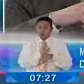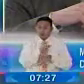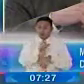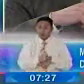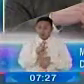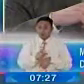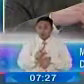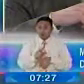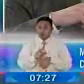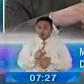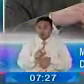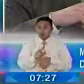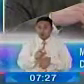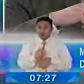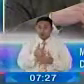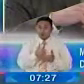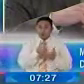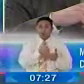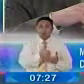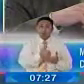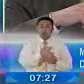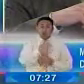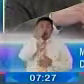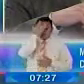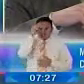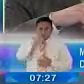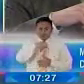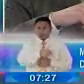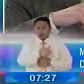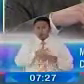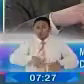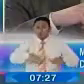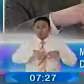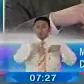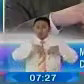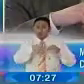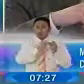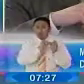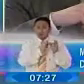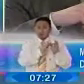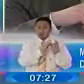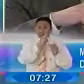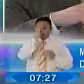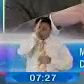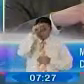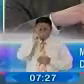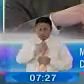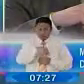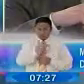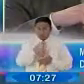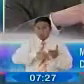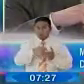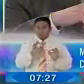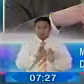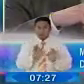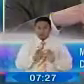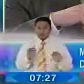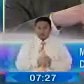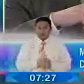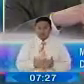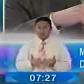los pacientes para que puedan pues estar en otro lugar mientras se hacía la reconstrucción del hospital. Esto no se había contratado, ya